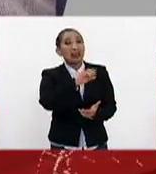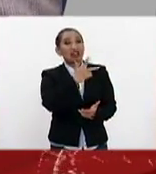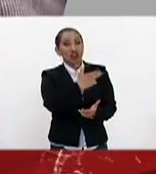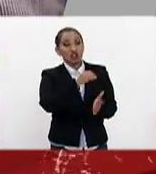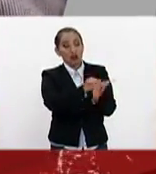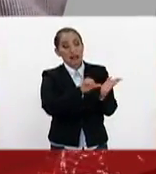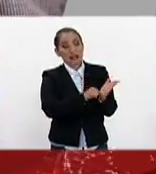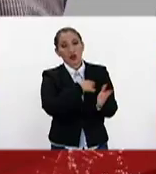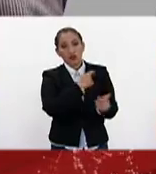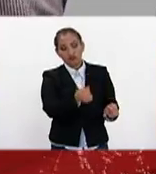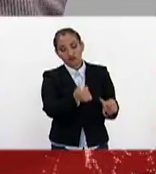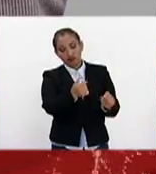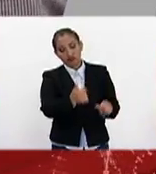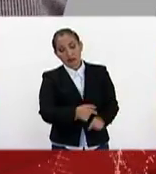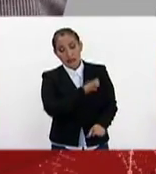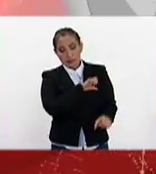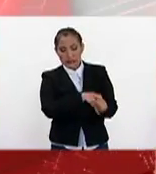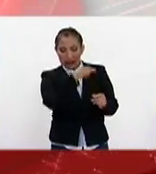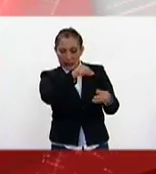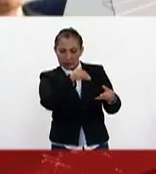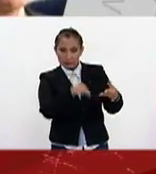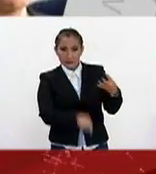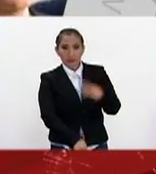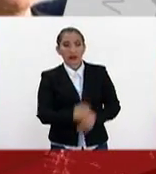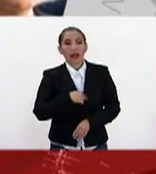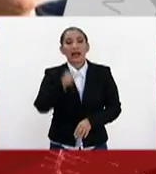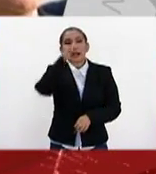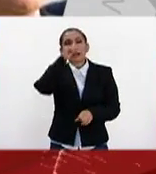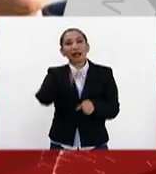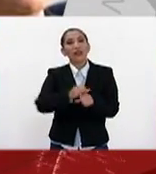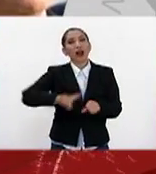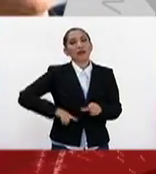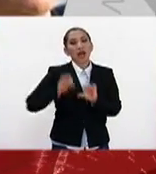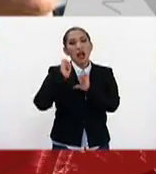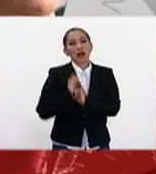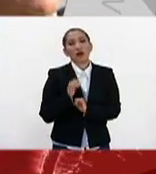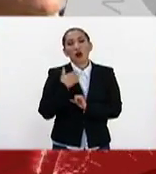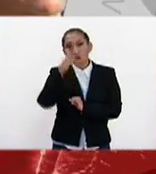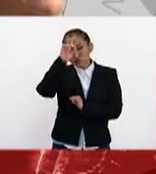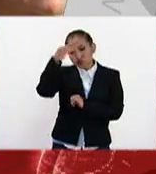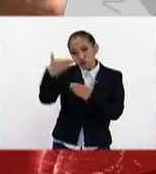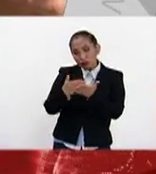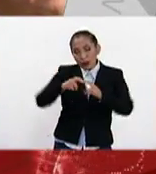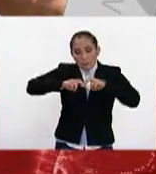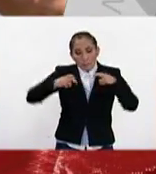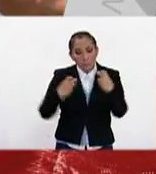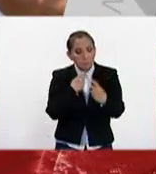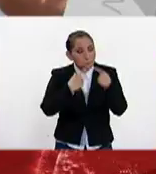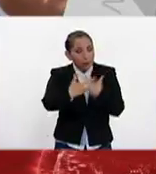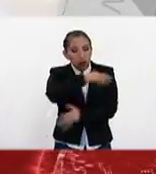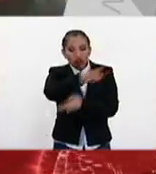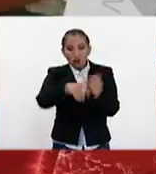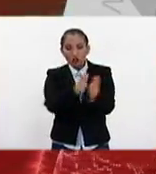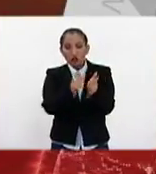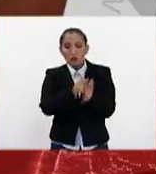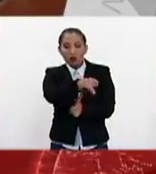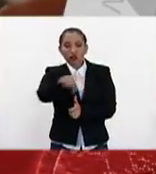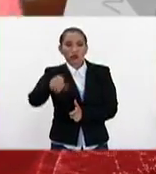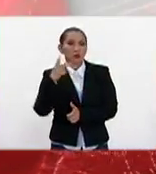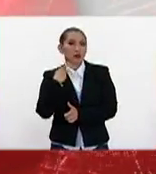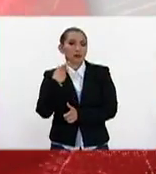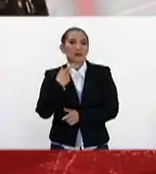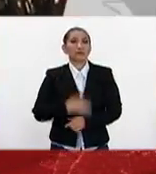sus artículos en lo particular. El secretario de Gobernación propone una mesa de diálogo con todas las fuerzas